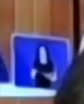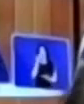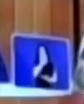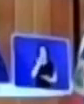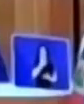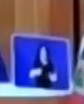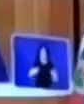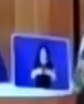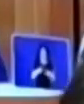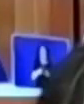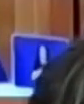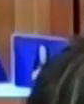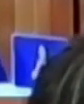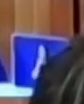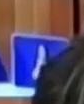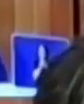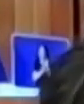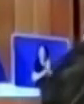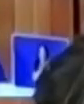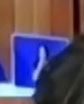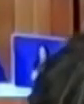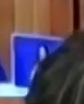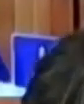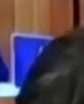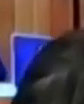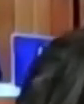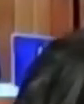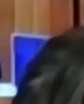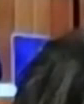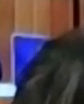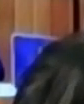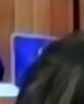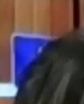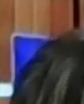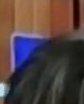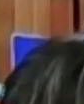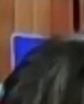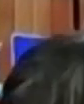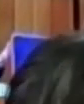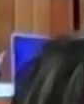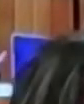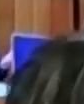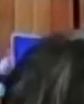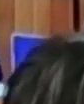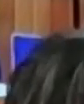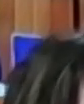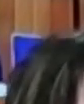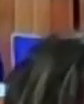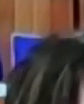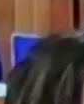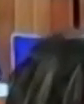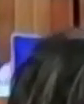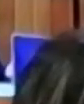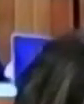está no Parlamento, ten habido outros deputados e deputadas nas outras forzas políticas tamén, pero a día de hoxe non teñen. E moitas veces, en moitos